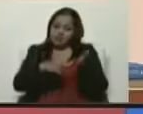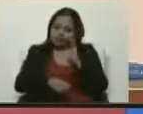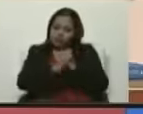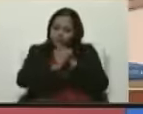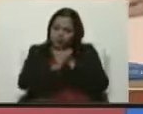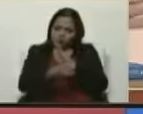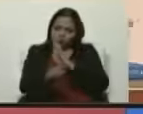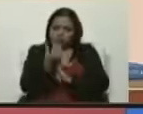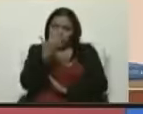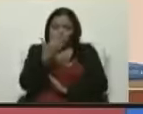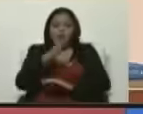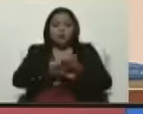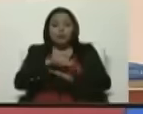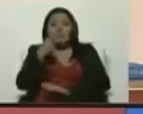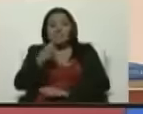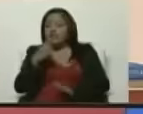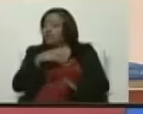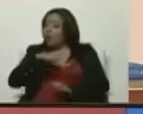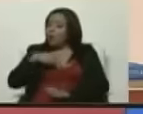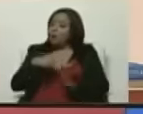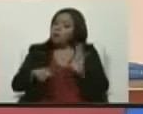porque ellos amenazan que van a Miraflores.